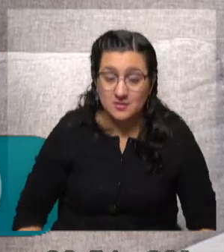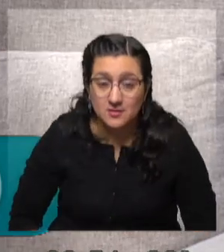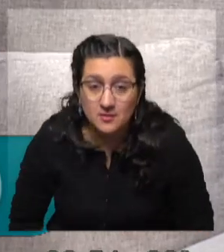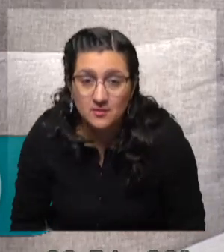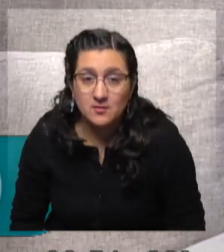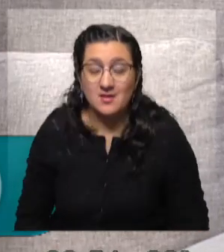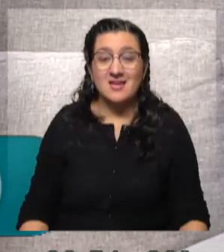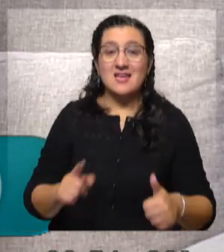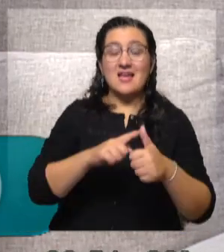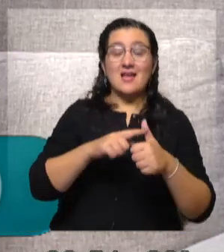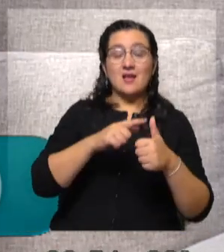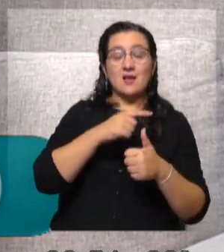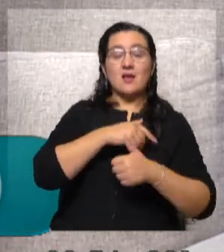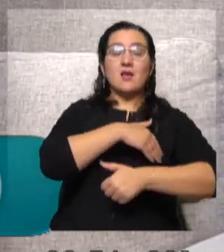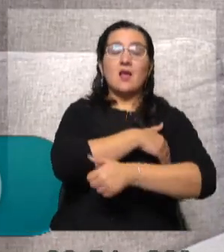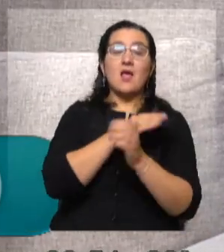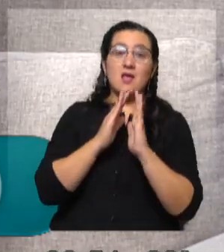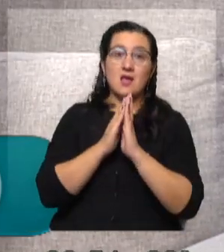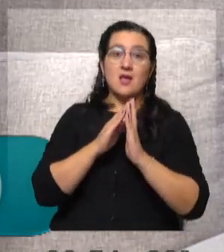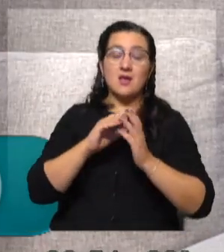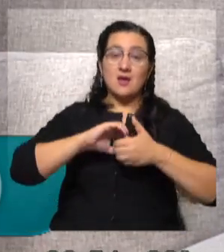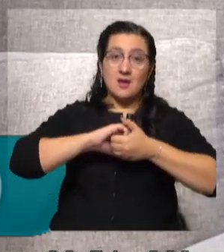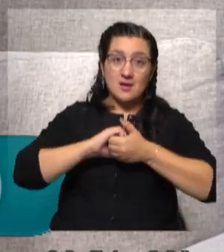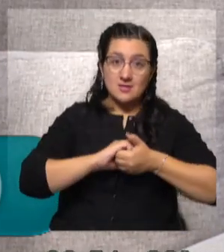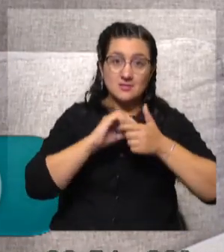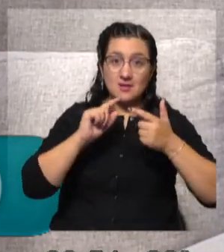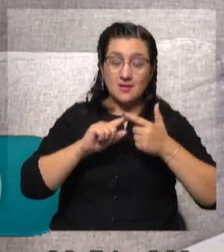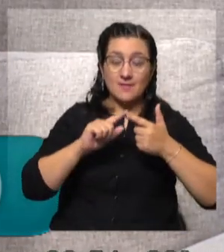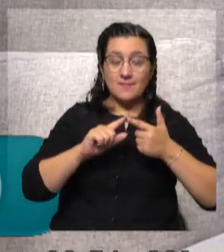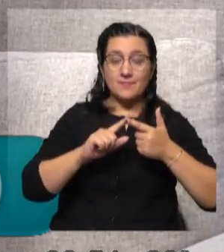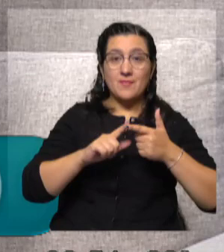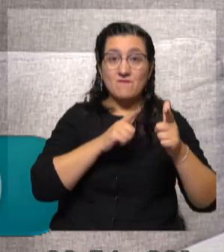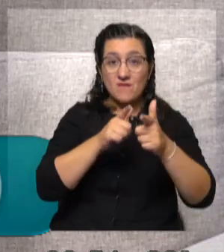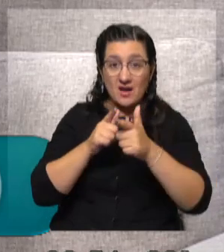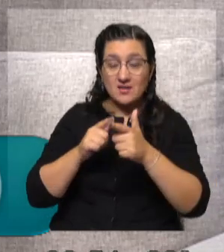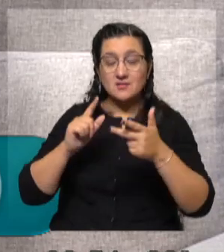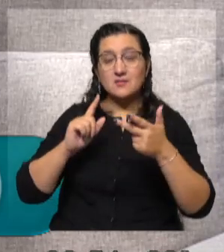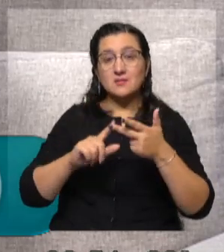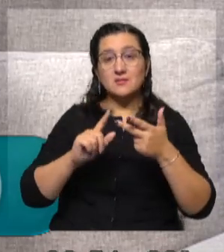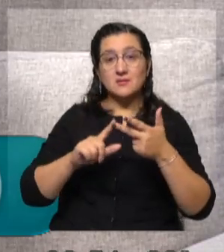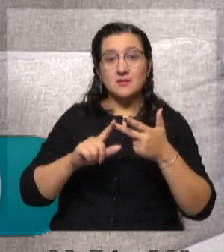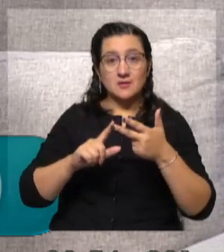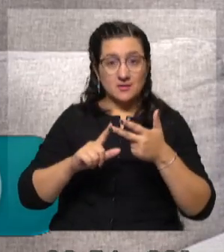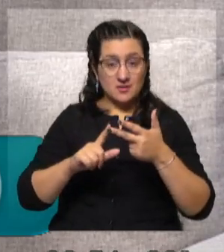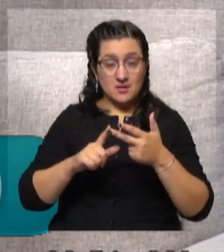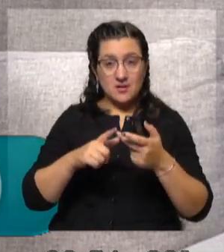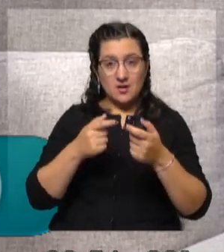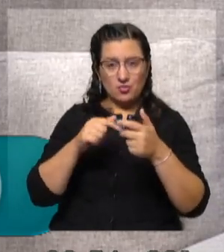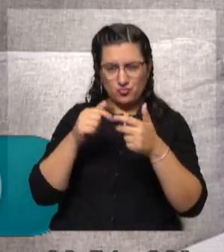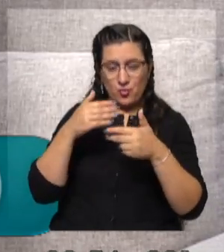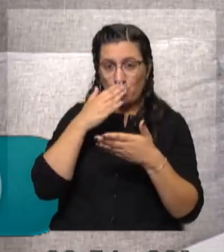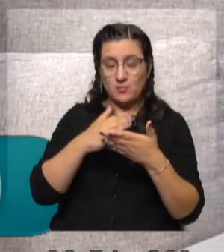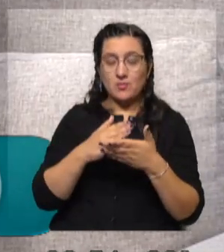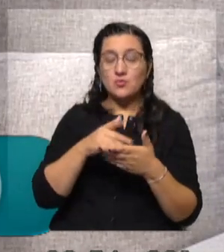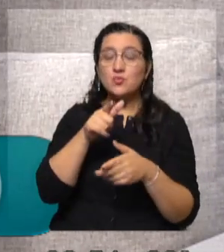desplazó internamente ad Dilma rusev metió preso a Lula estamos hablando de una persona que estuvo presa si ustedes